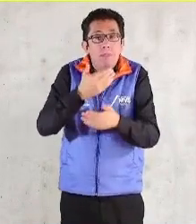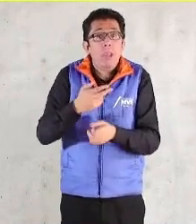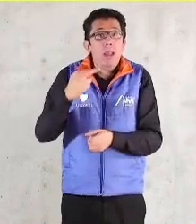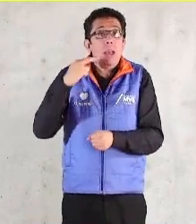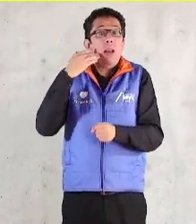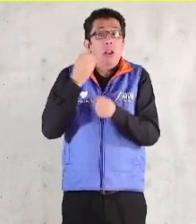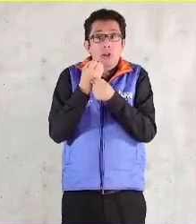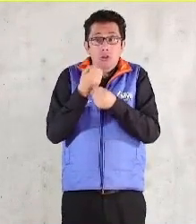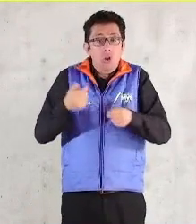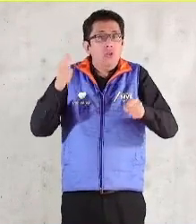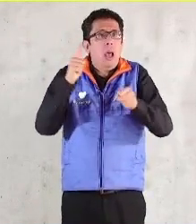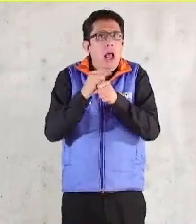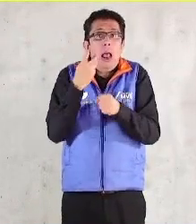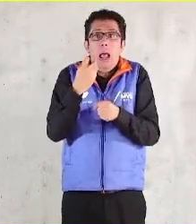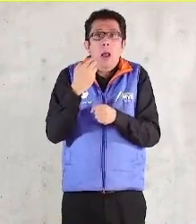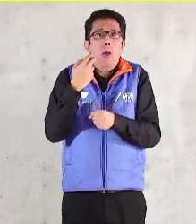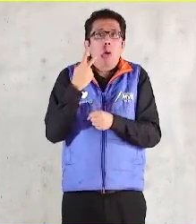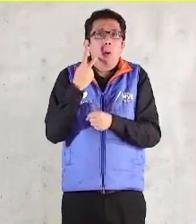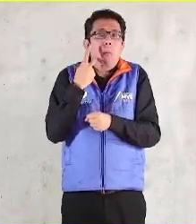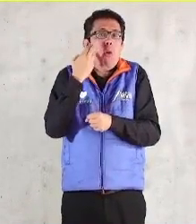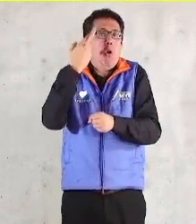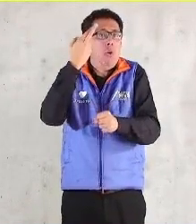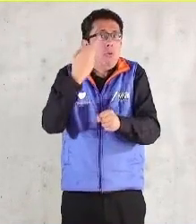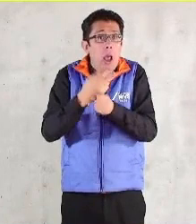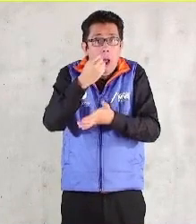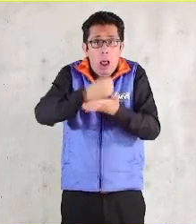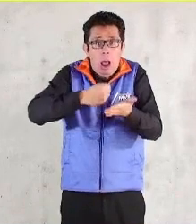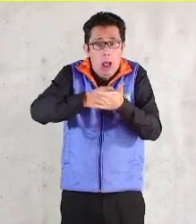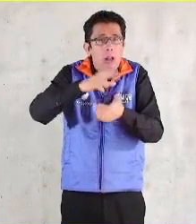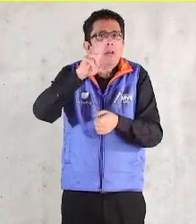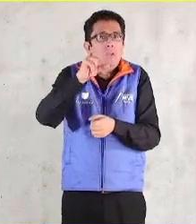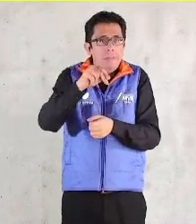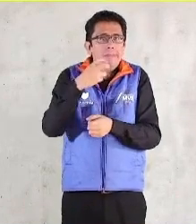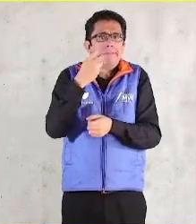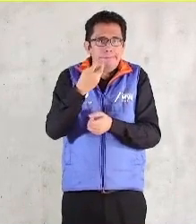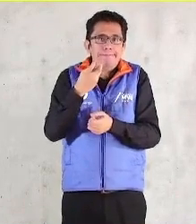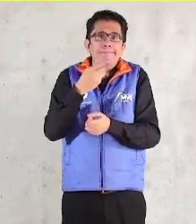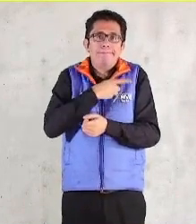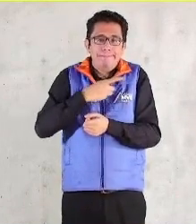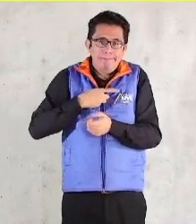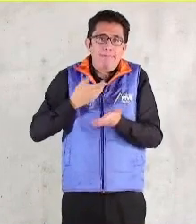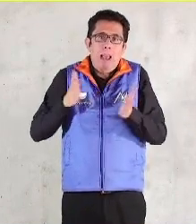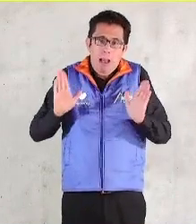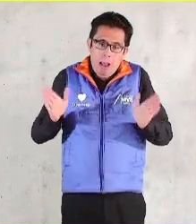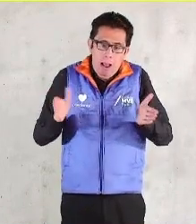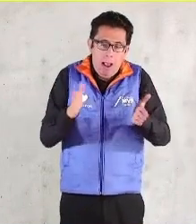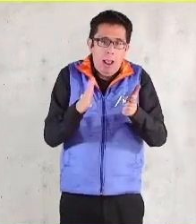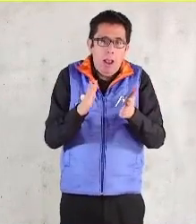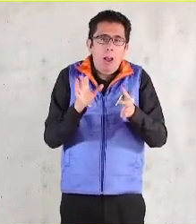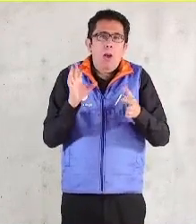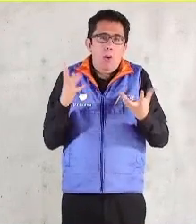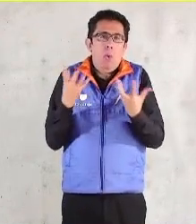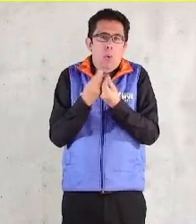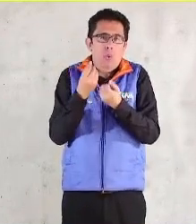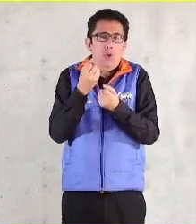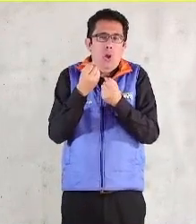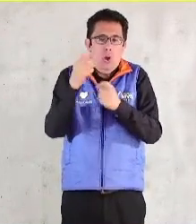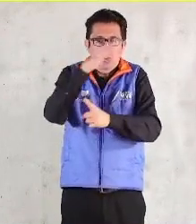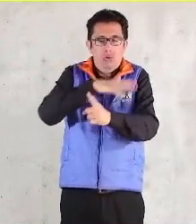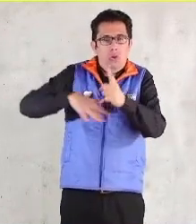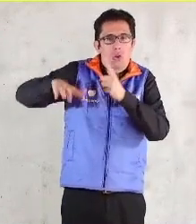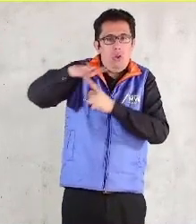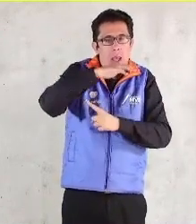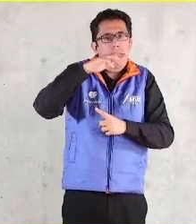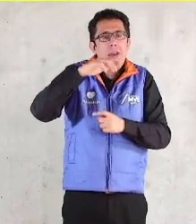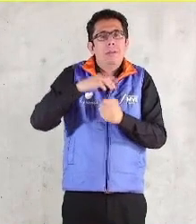algo que hay que desarrollar, hay algo que tejer de alguna manera esa responsabilidad social con la sociedad y con los problemas sociales